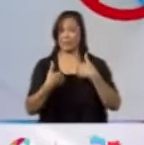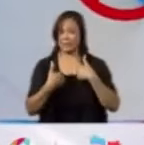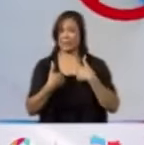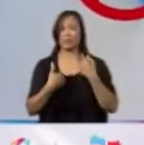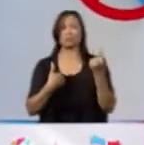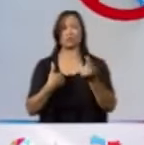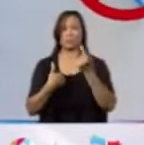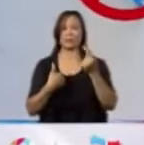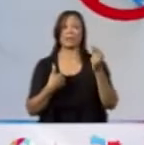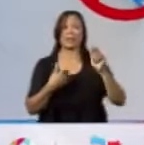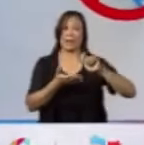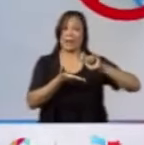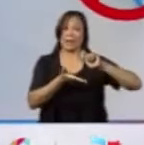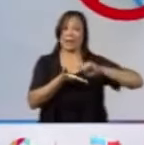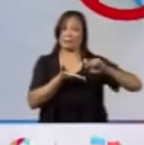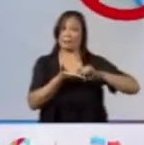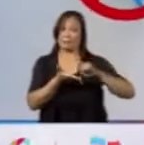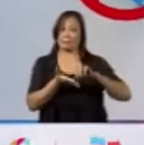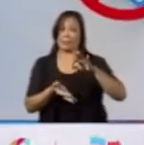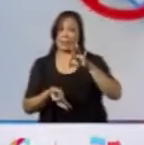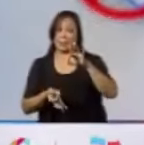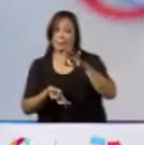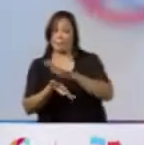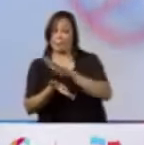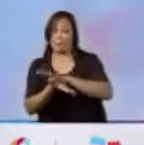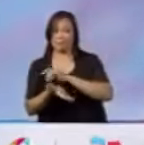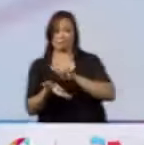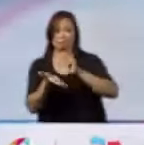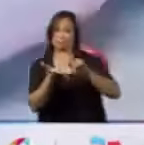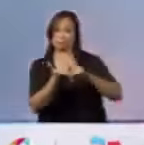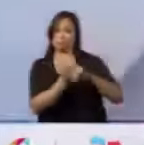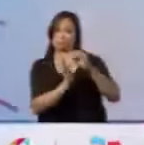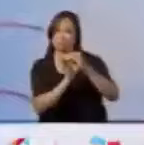disposición lápiz y papel para anotar.